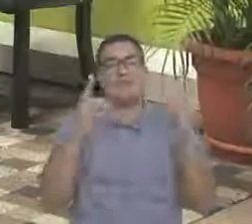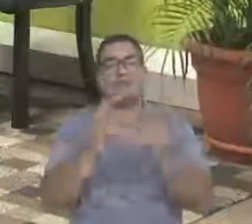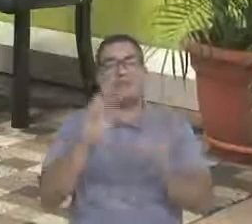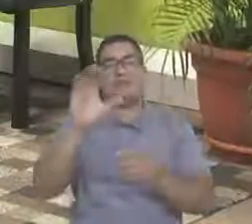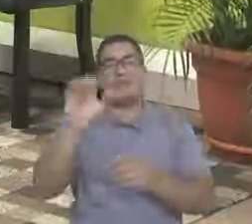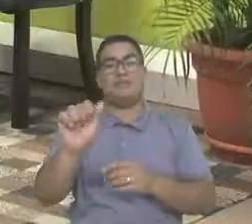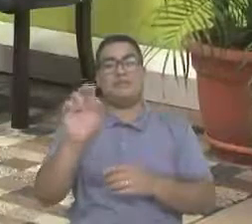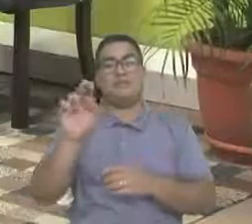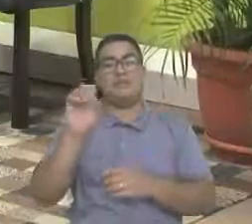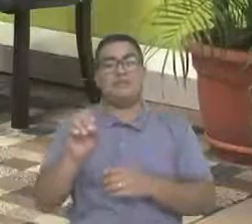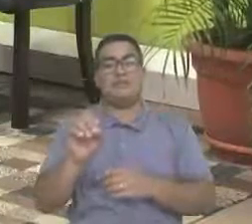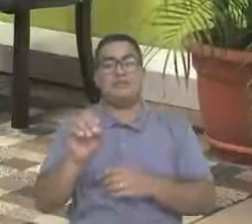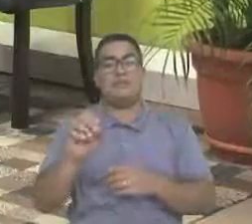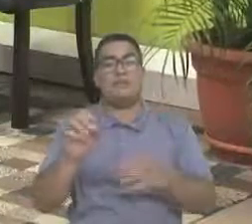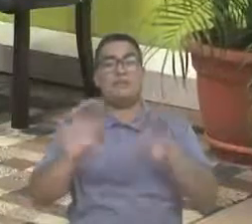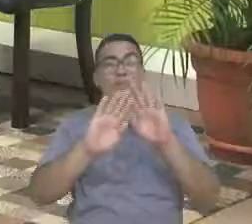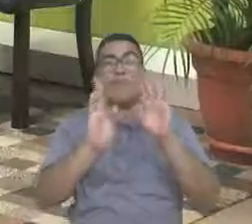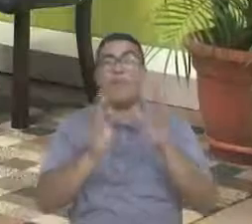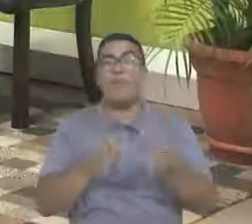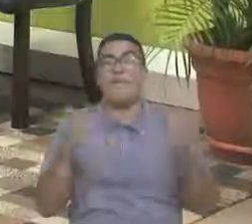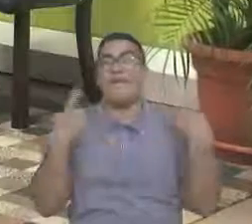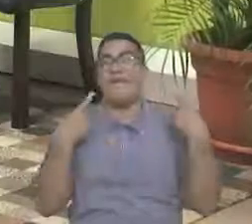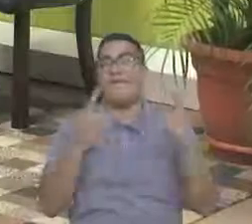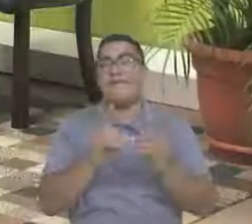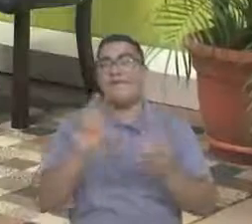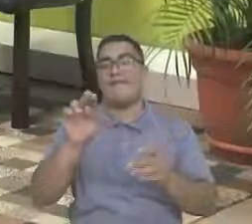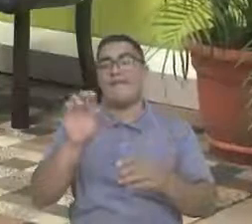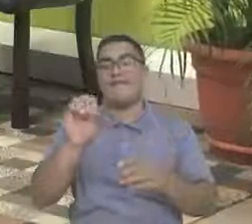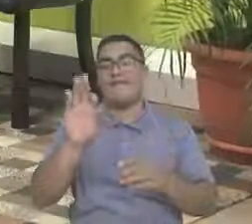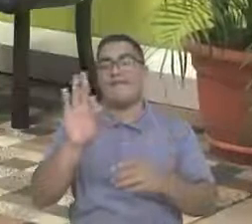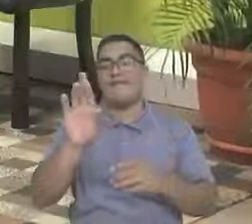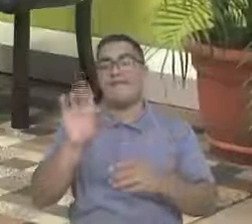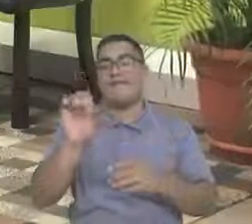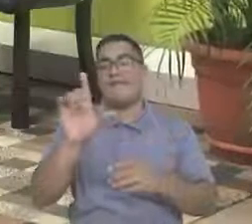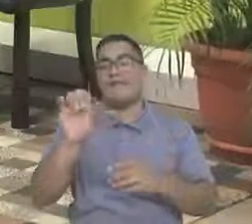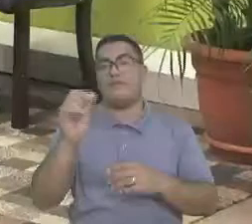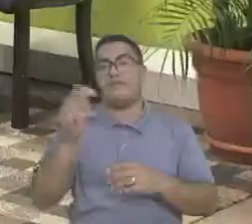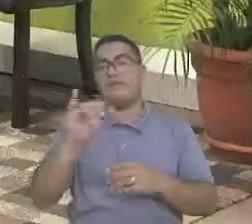nefrología en el Hospital Lenín Fonseca, decía que más de